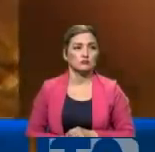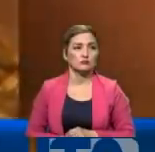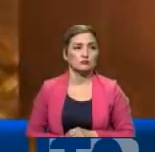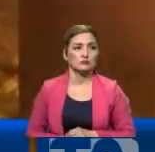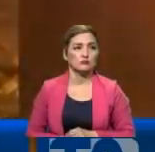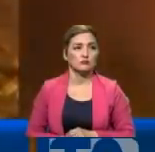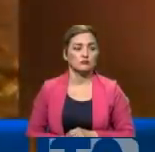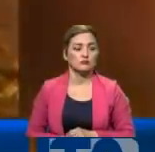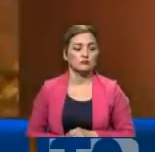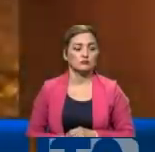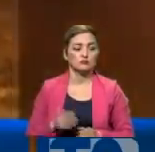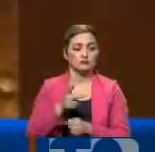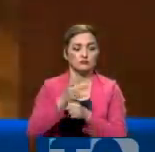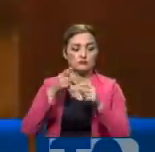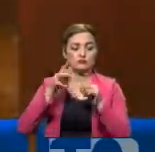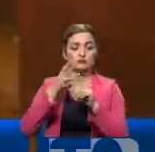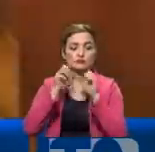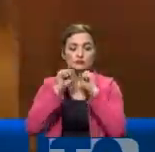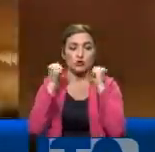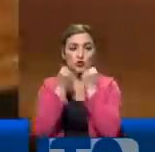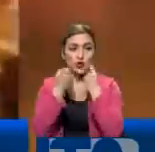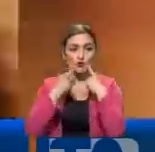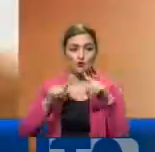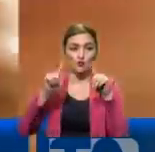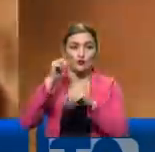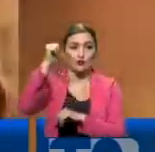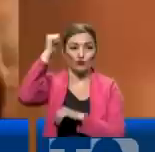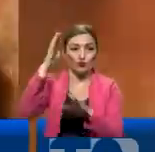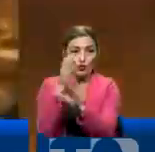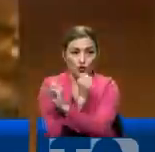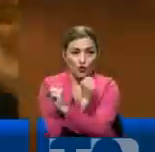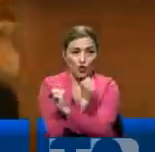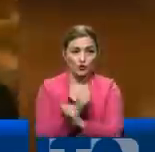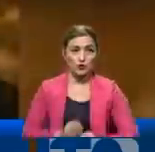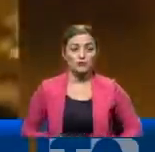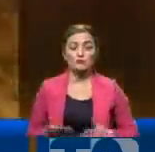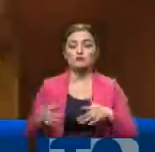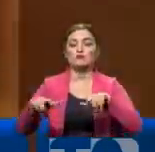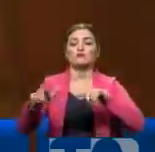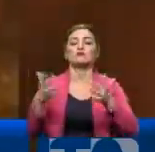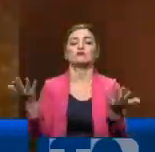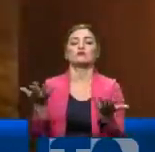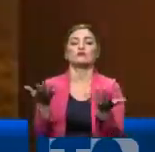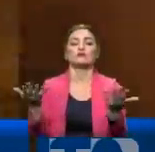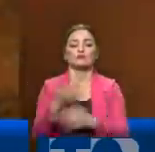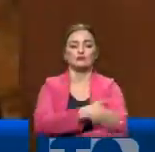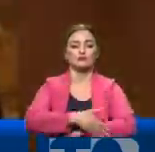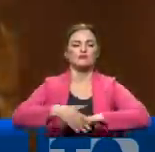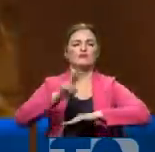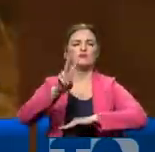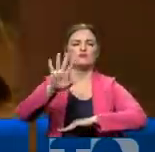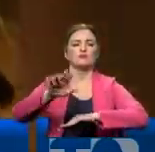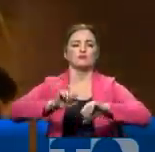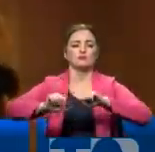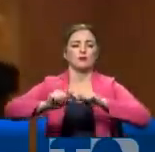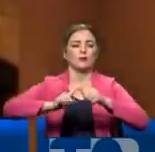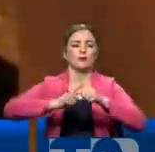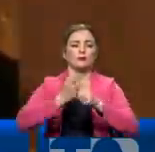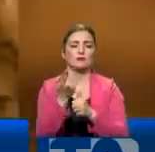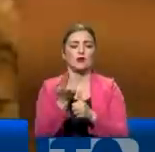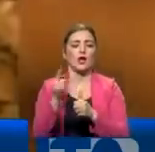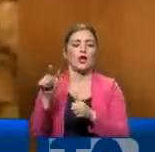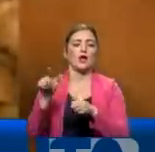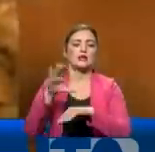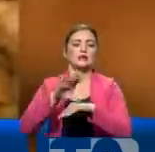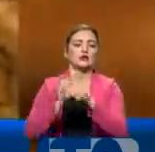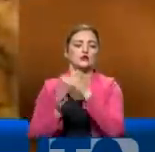Ahí vemos este video, también se viralizó en redes sociales en la noche de ayer. Este UPC está ubicado en el sector de la 24 de mayo, una de las principales arterias del